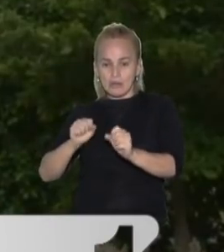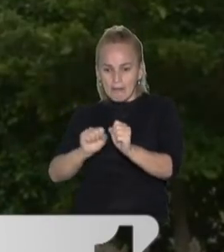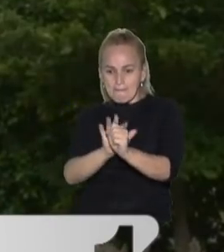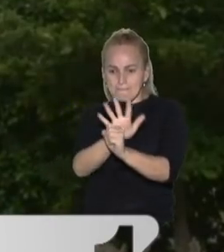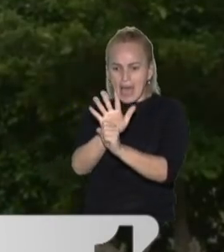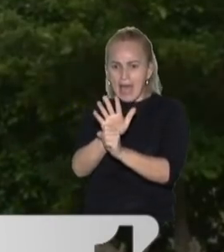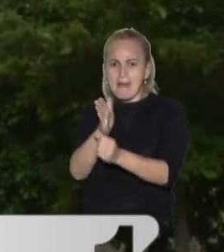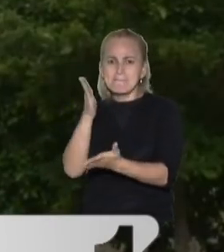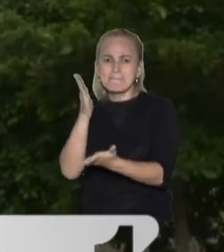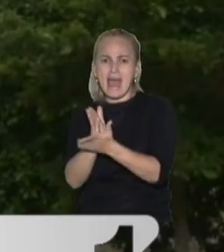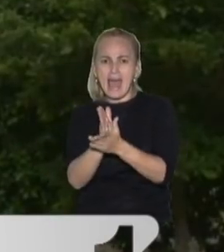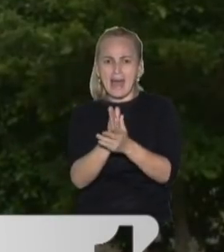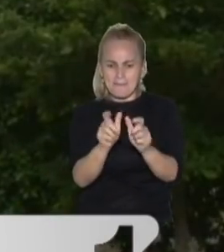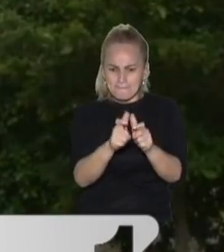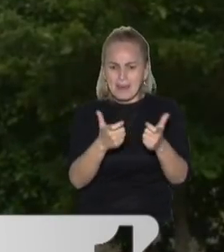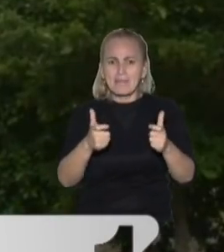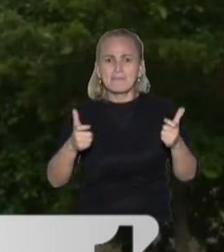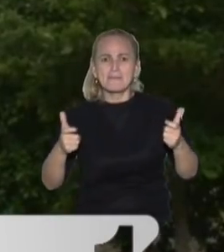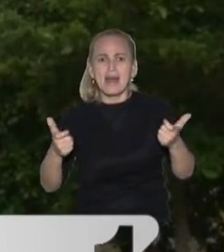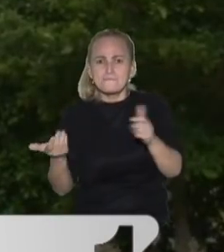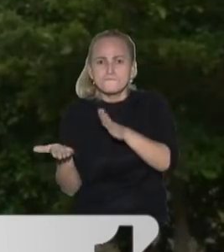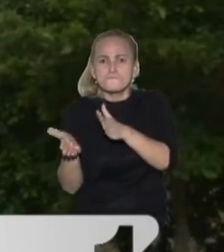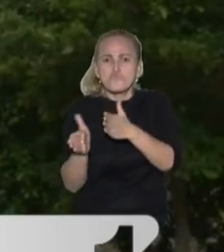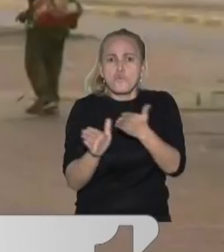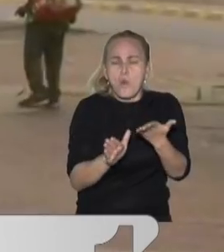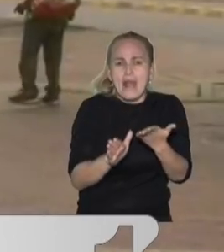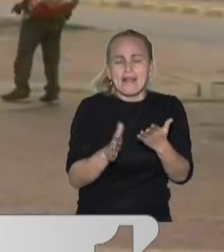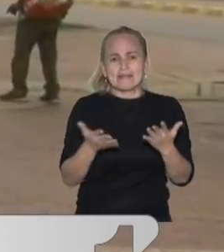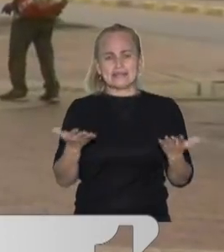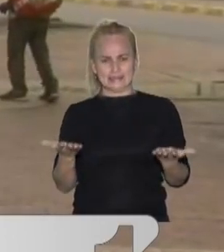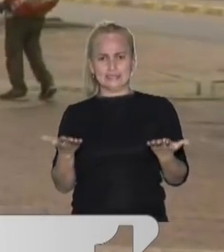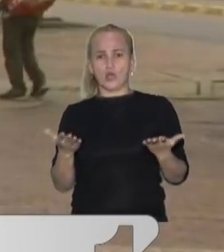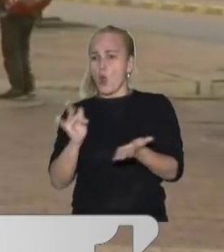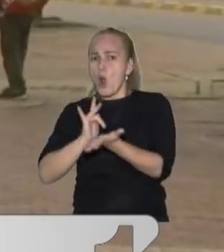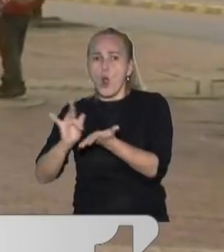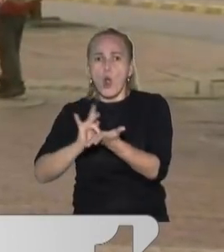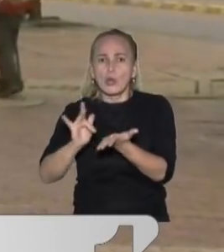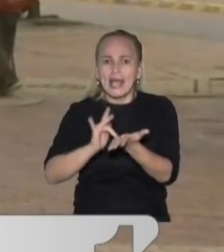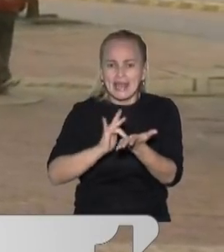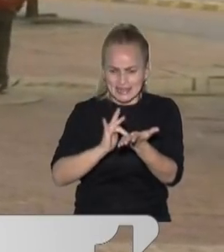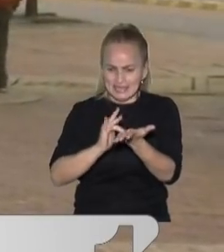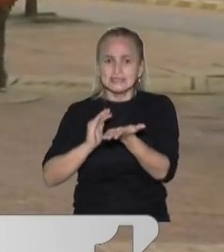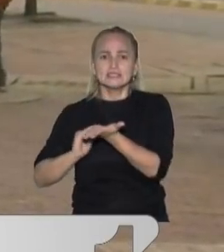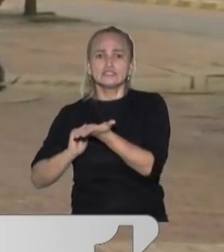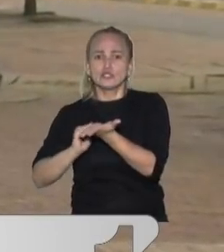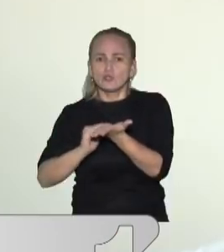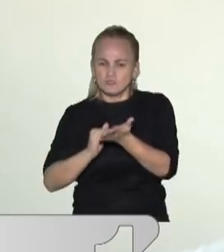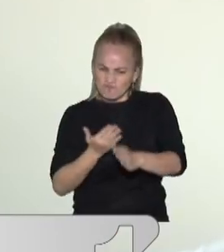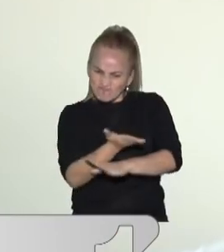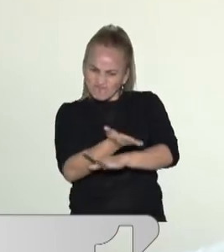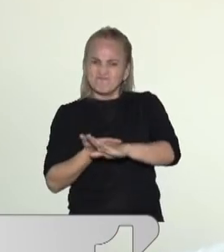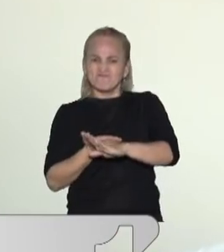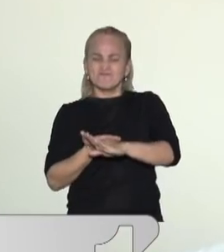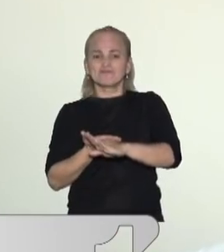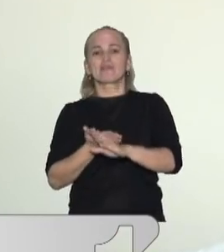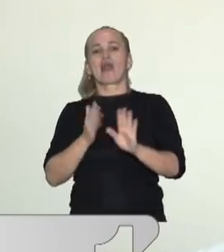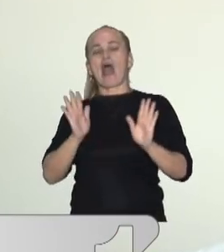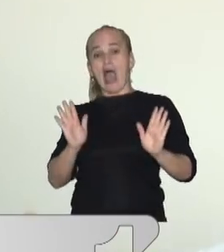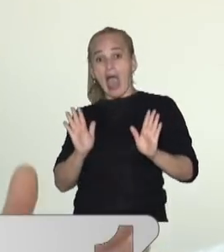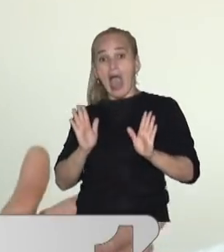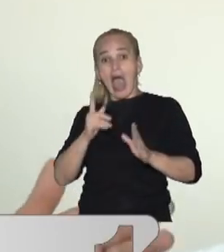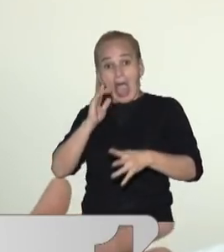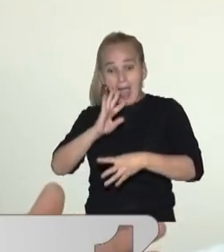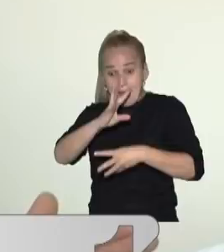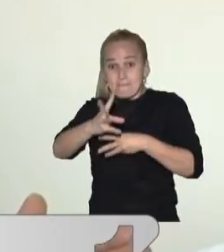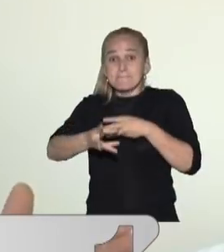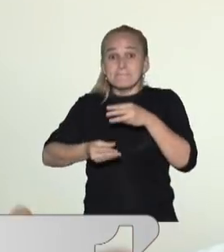en Cartagena con una letalidad más agresiva, por lo que urgen unas medidas más restrictivas. A esto le debemos sumar